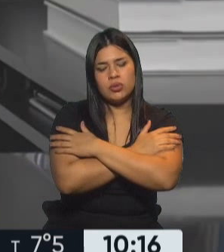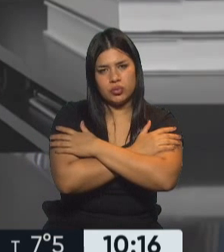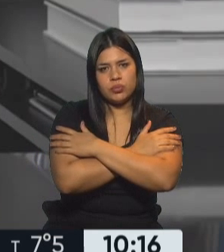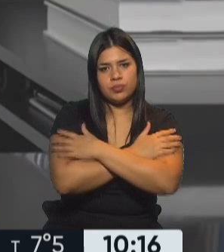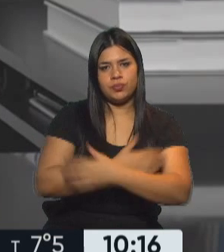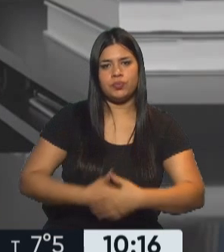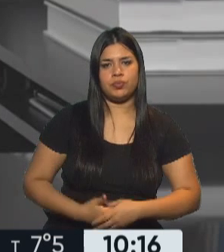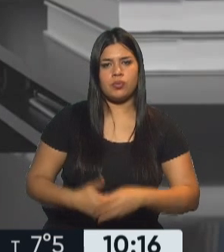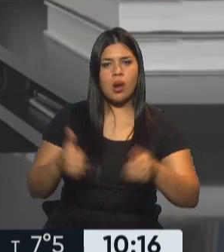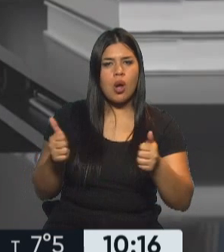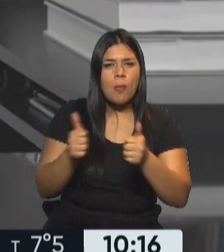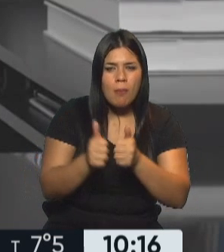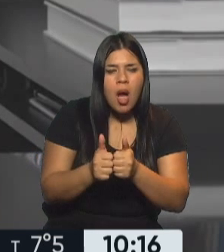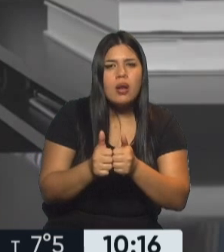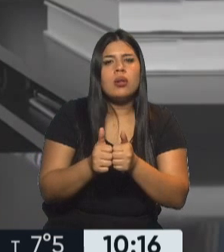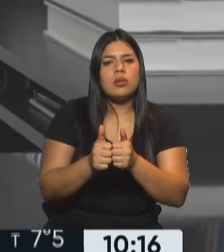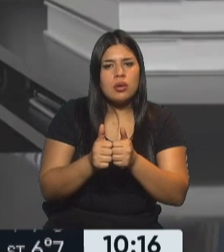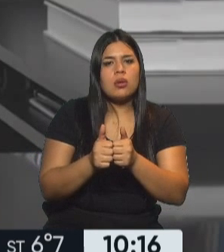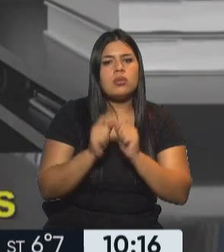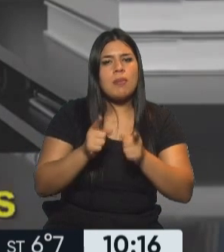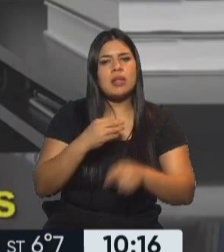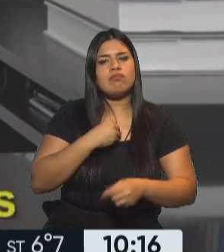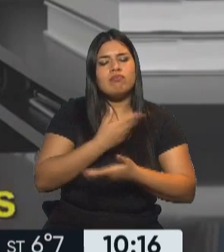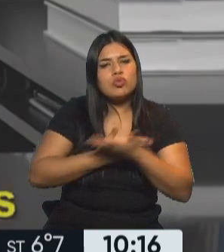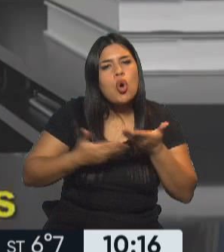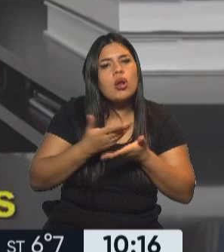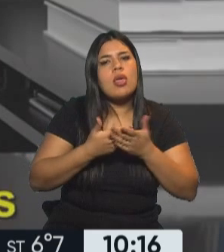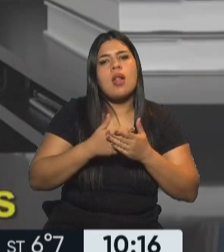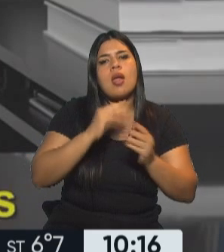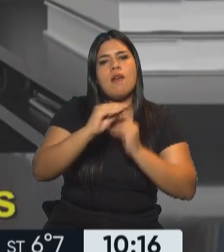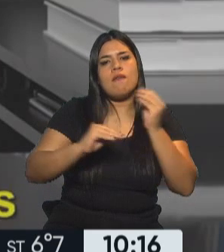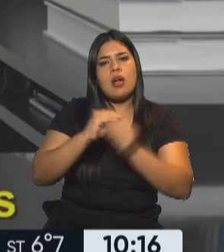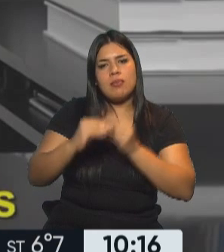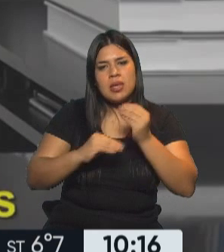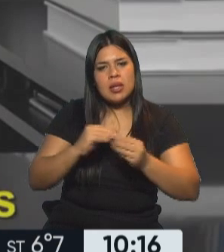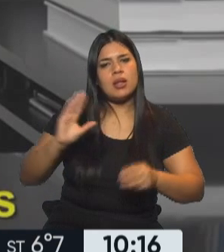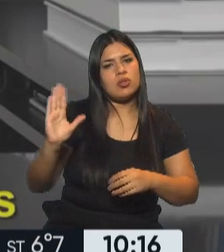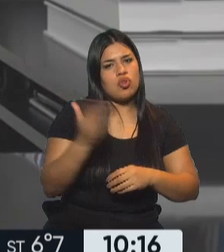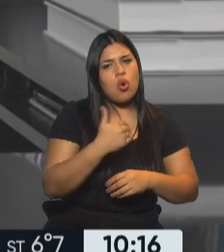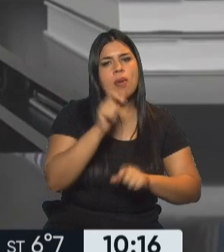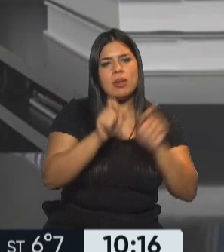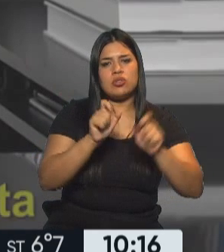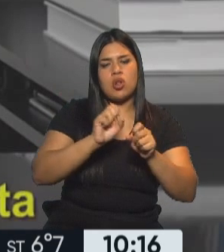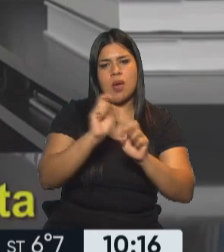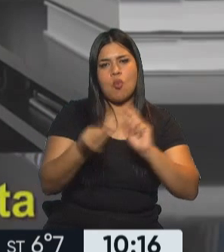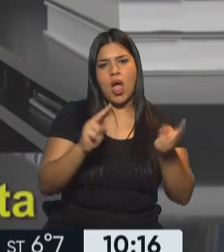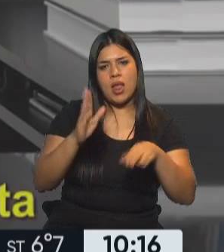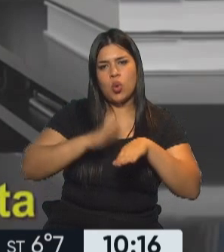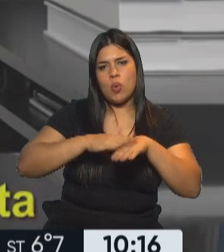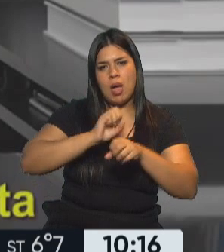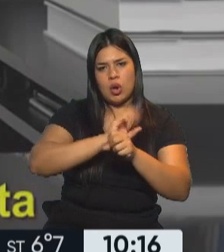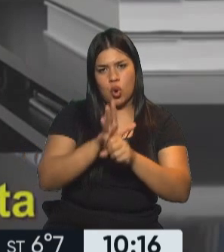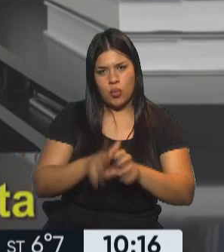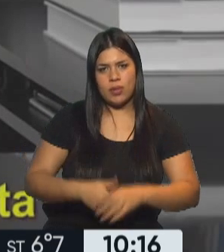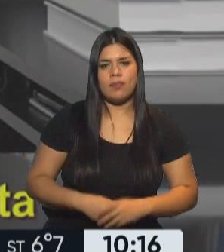el acompañamiento y la solidaridad con cada una de las familias que lloran esas ausencias. Extendemos